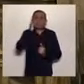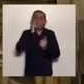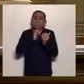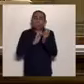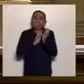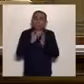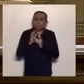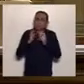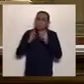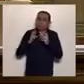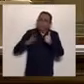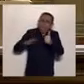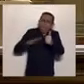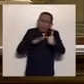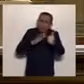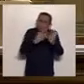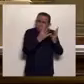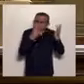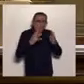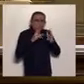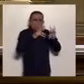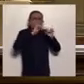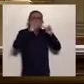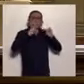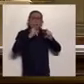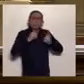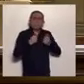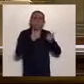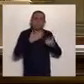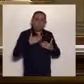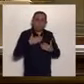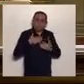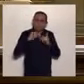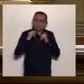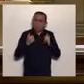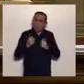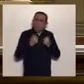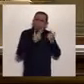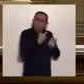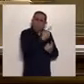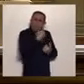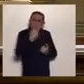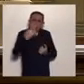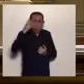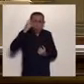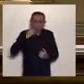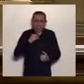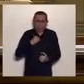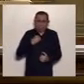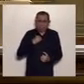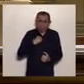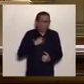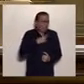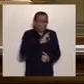Señor Jesucristo, ¿qué dijiste a tus apóstoles? La paz les dejo, mi paz les doy. No tengas en